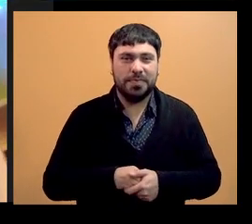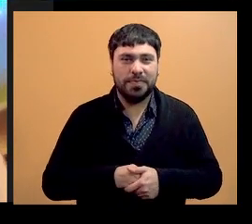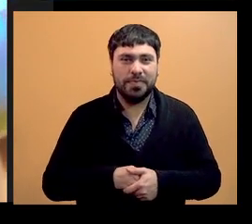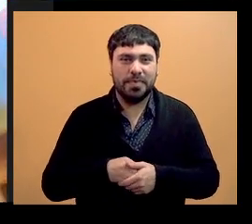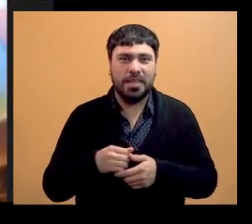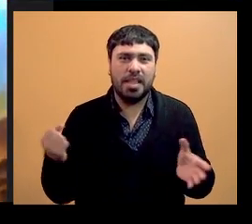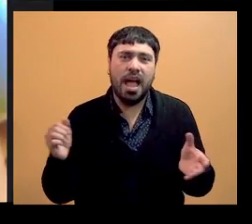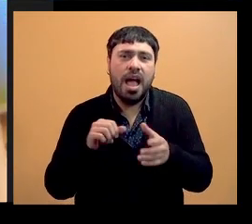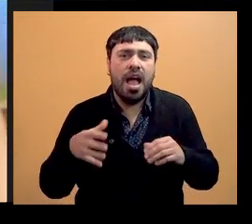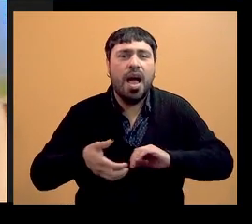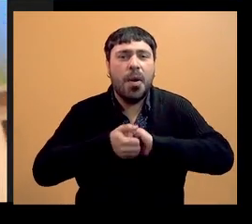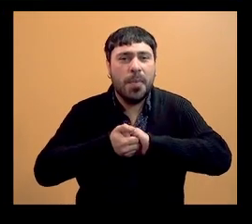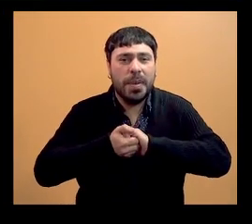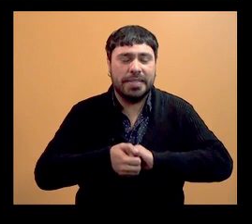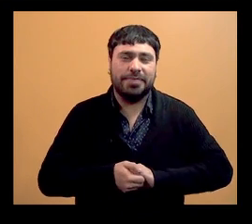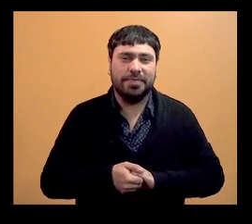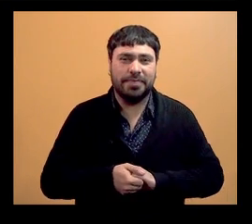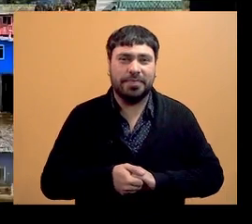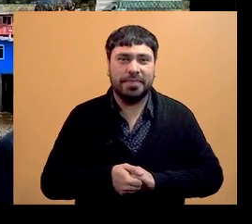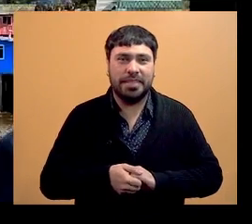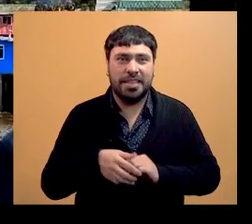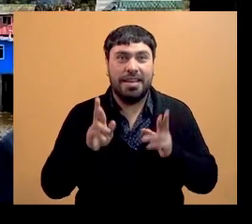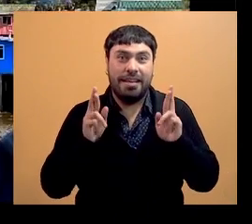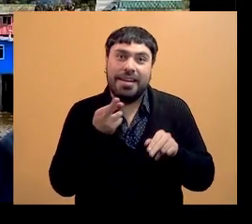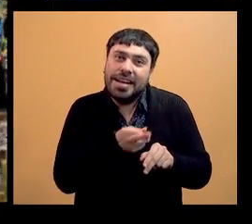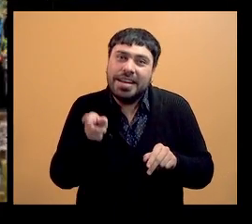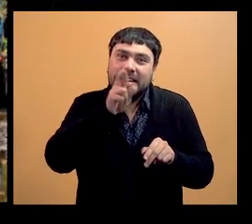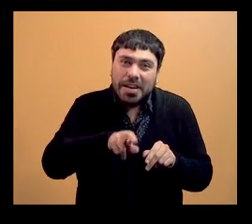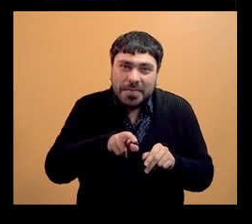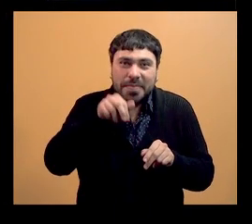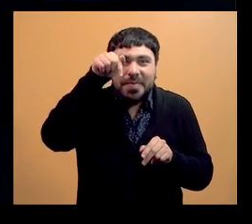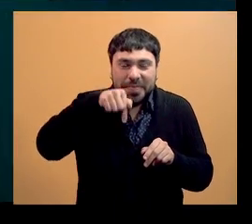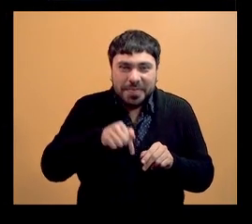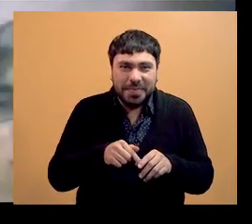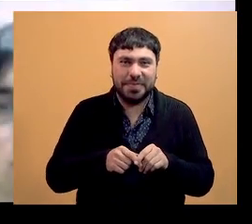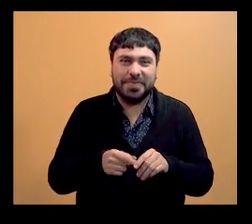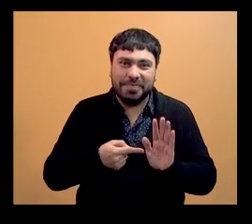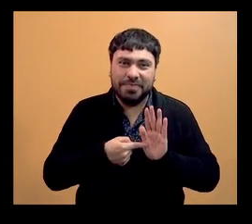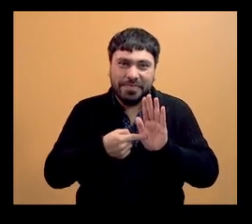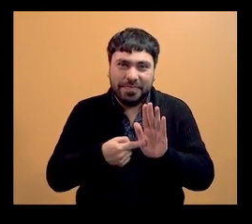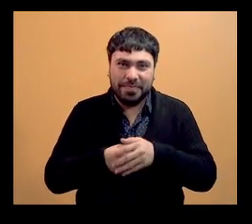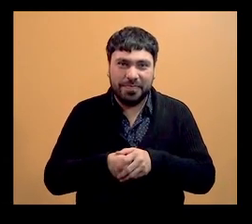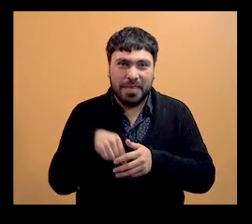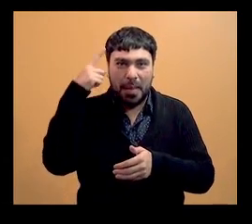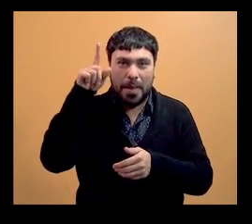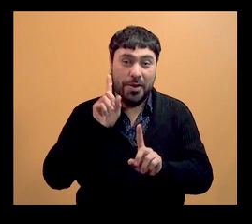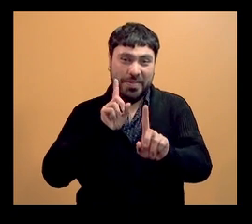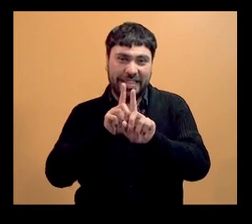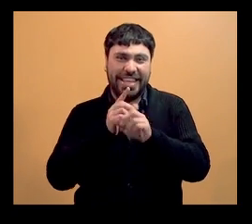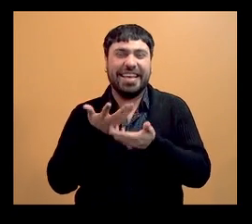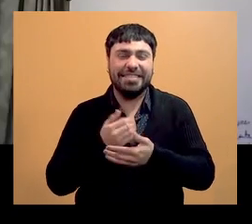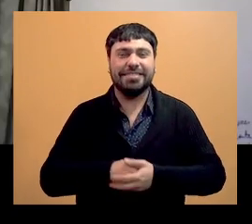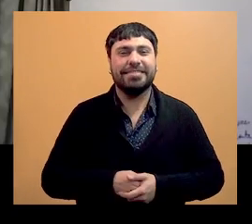acompañándonos, y ojalá poder repetir esta maravillosa experiencia de manera presencial. Así